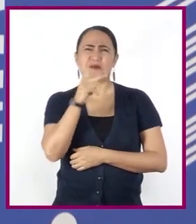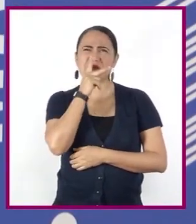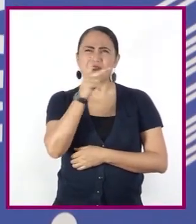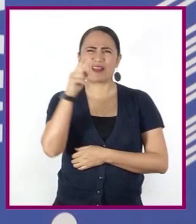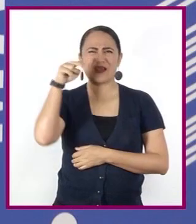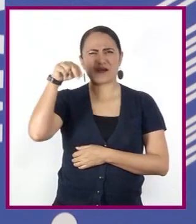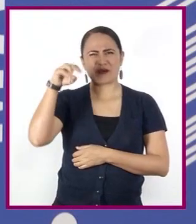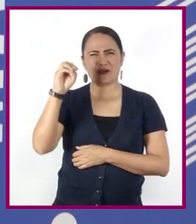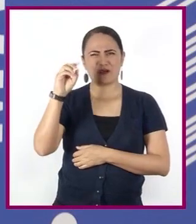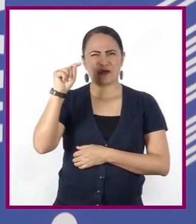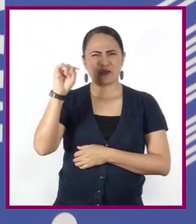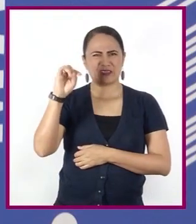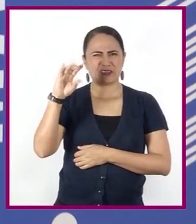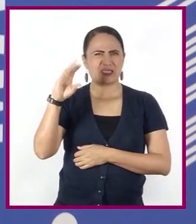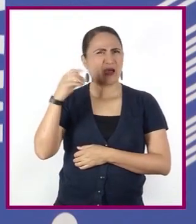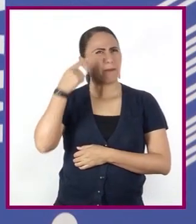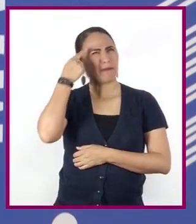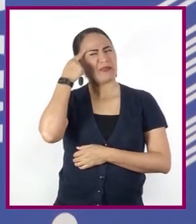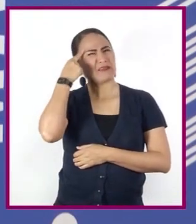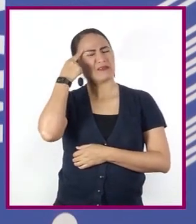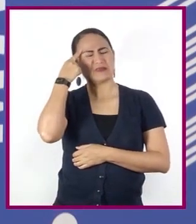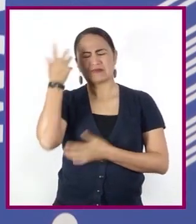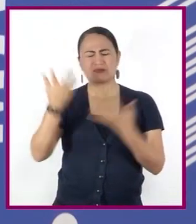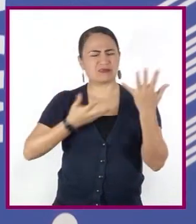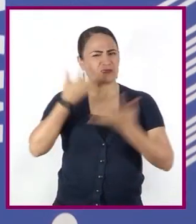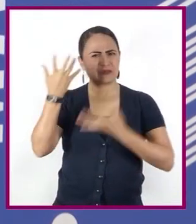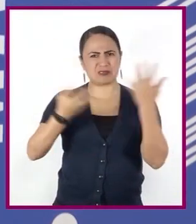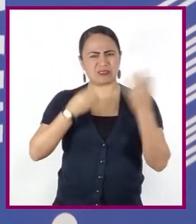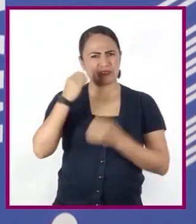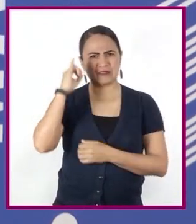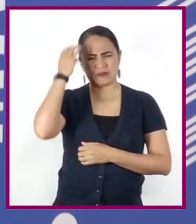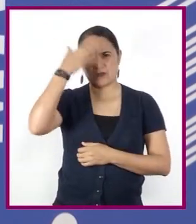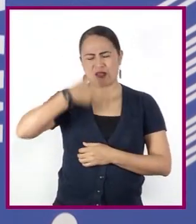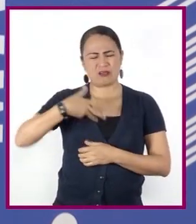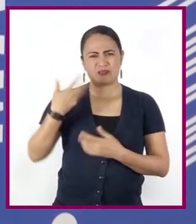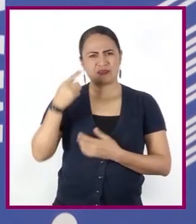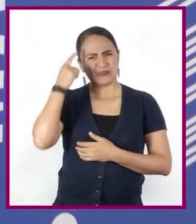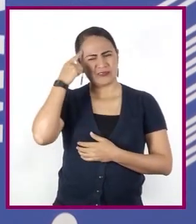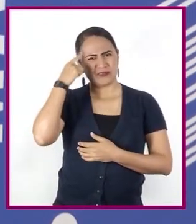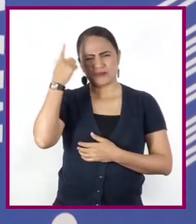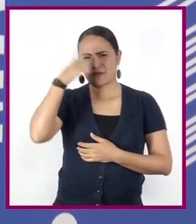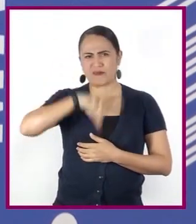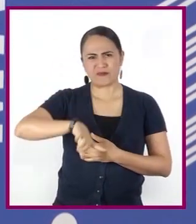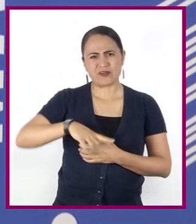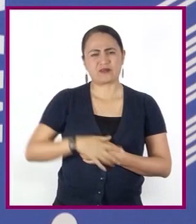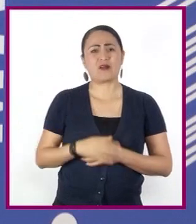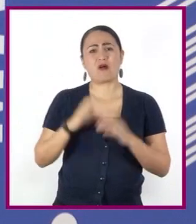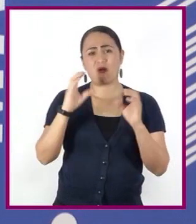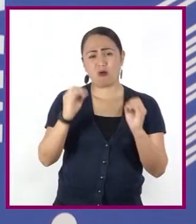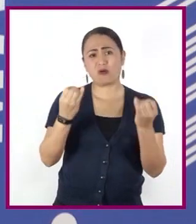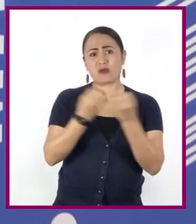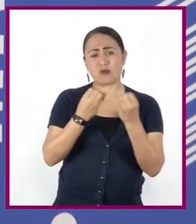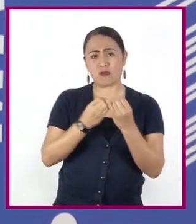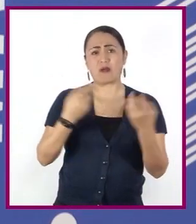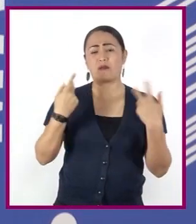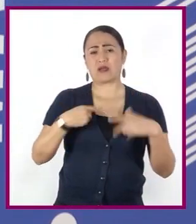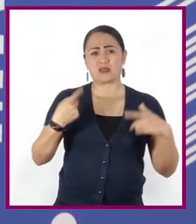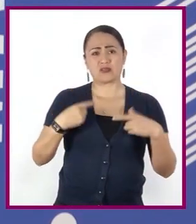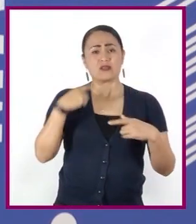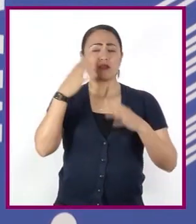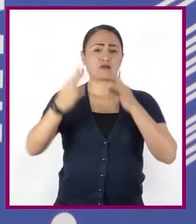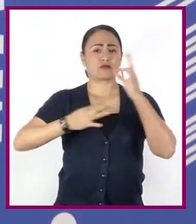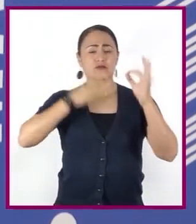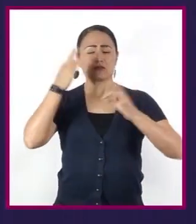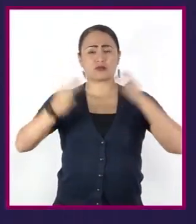que nada más la pienso y me vienen a la mente cosas muy serias y noticieros en los que todo el mundo habla con mucha